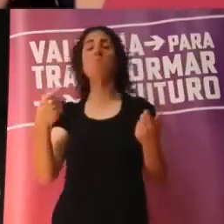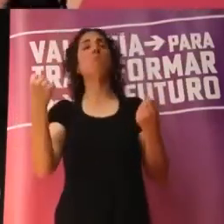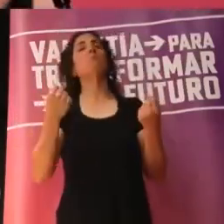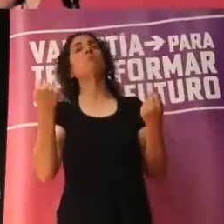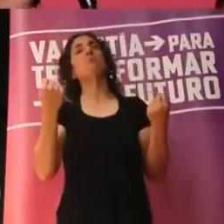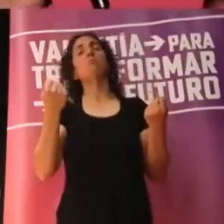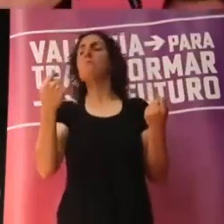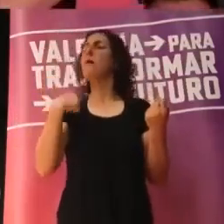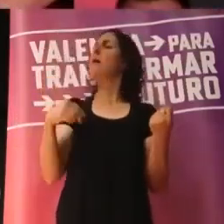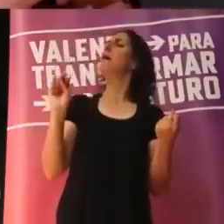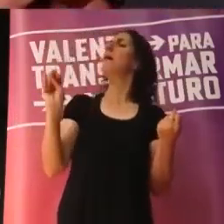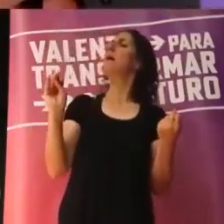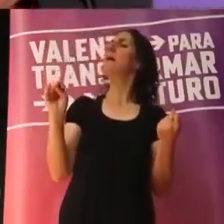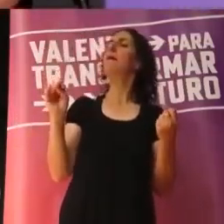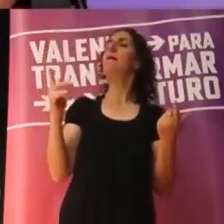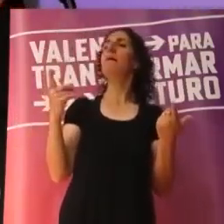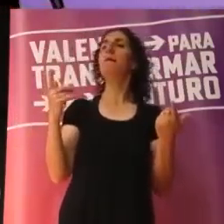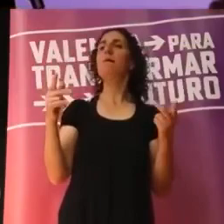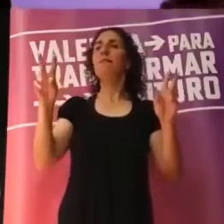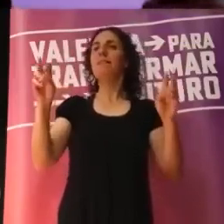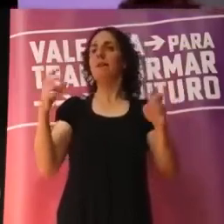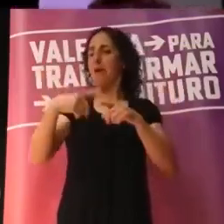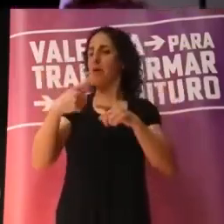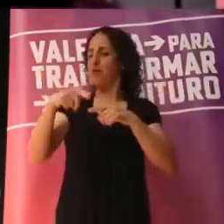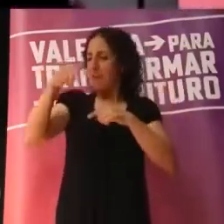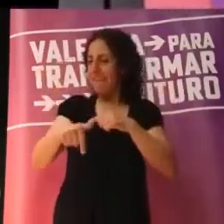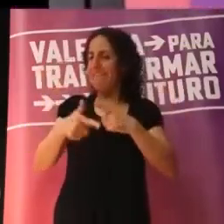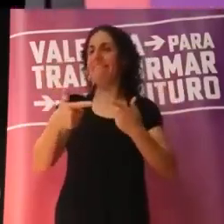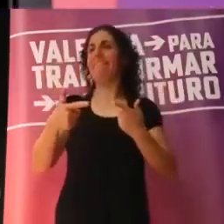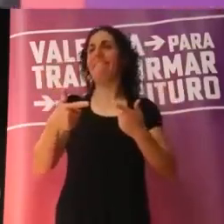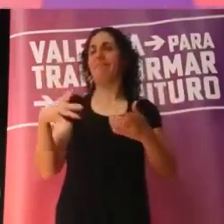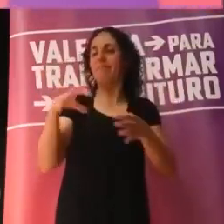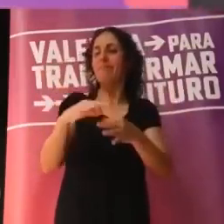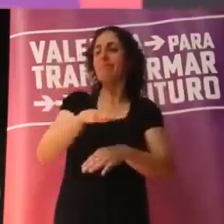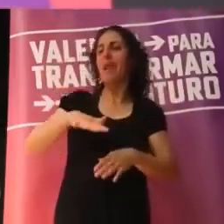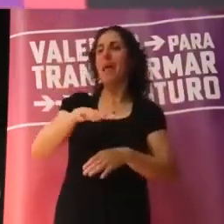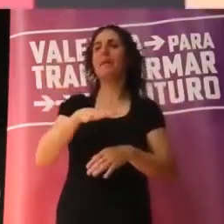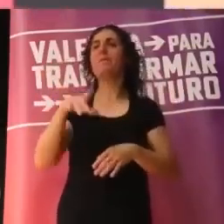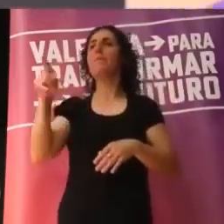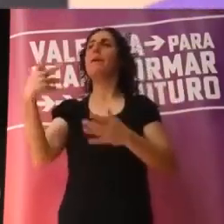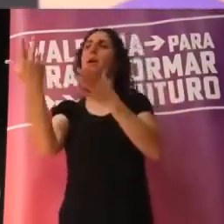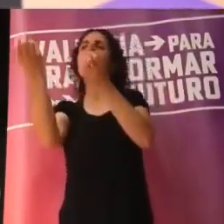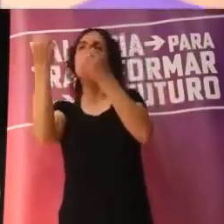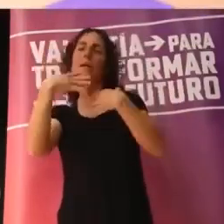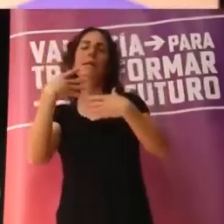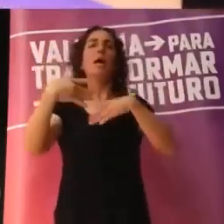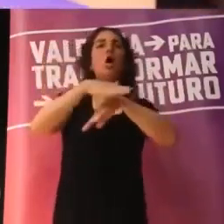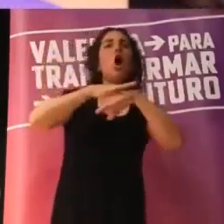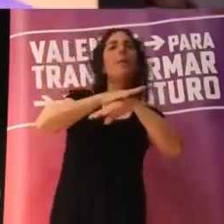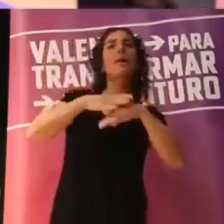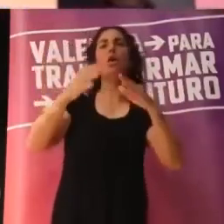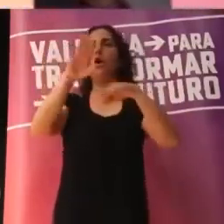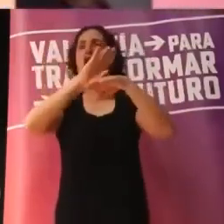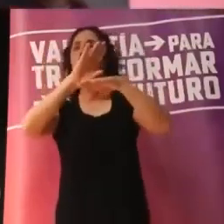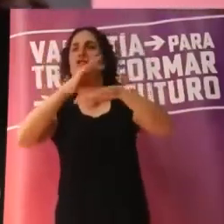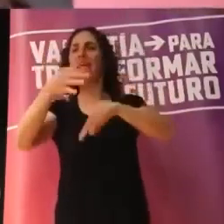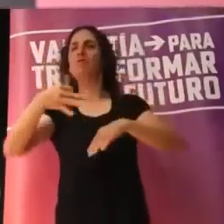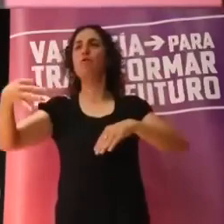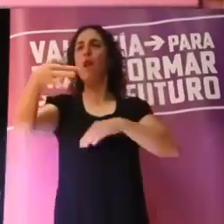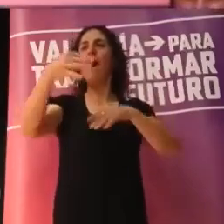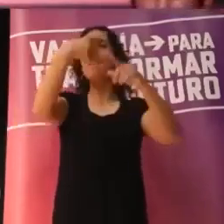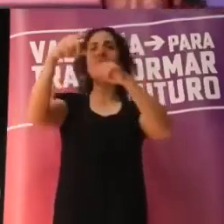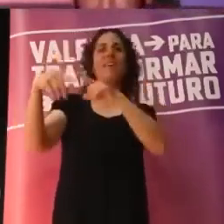cosas de aquí, me explicaba, ¿no?, por qué el gobierno, los consejos insulares, las diferencias de competencias que hay,